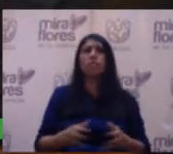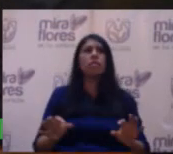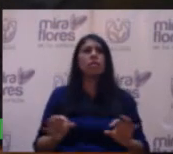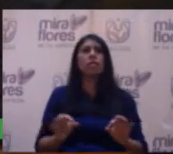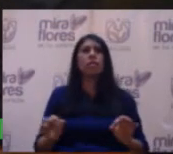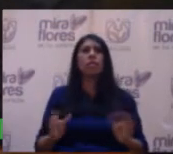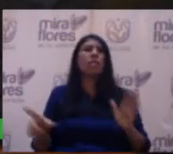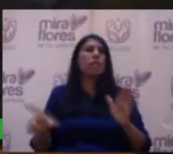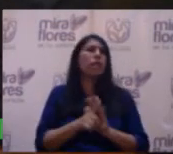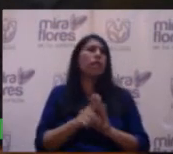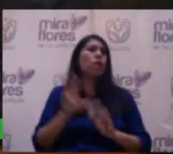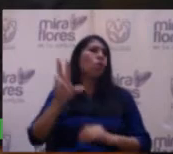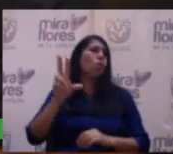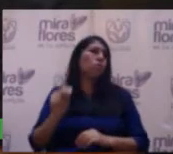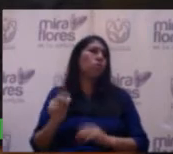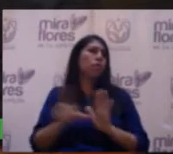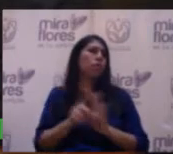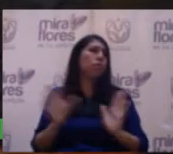es legal o no es legal.